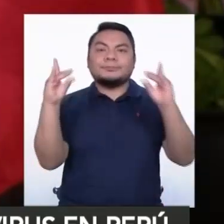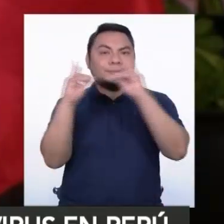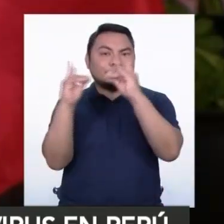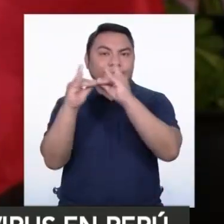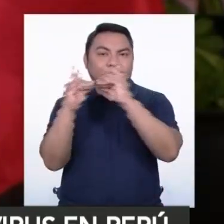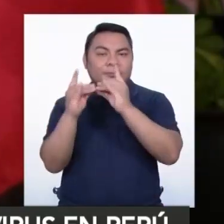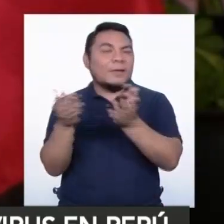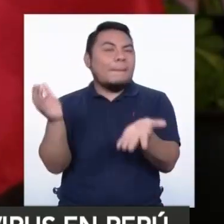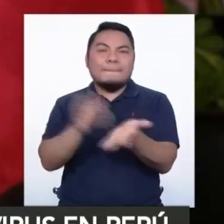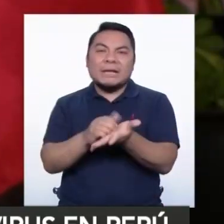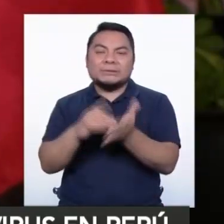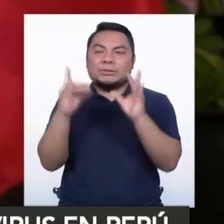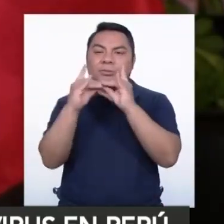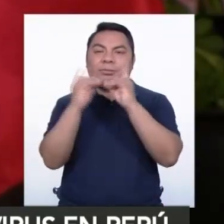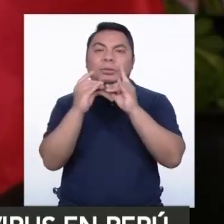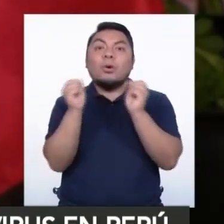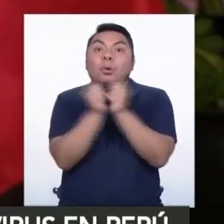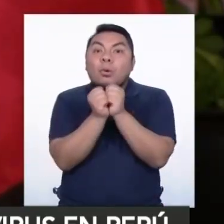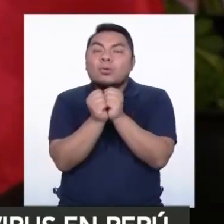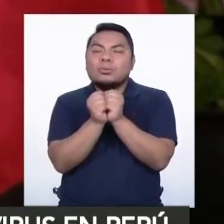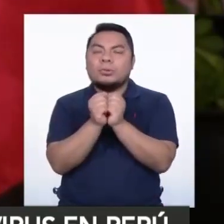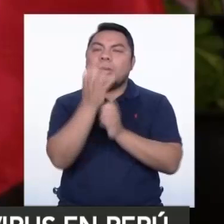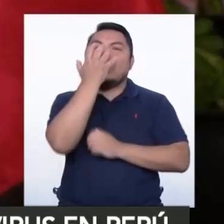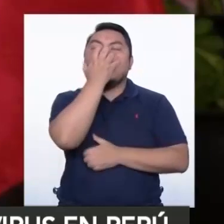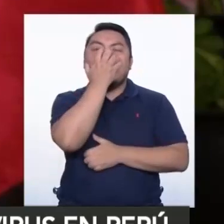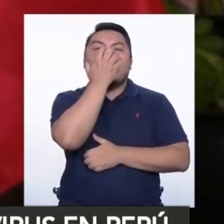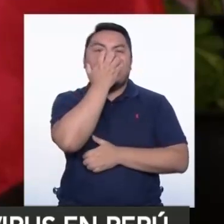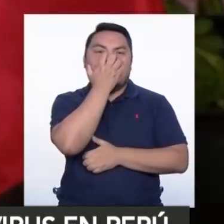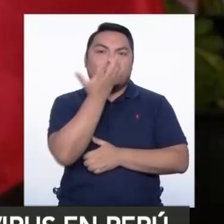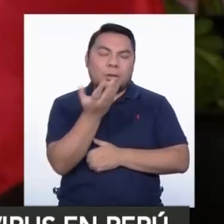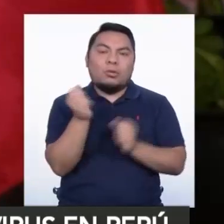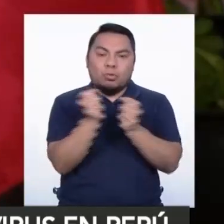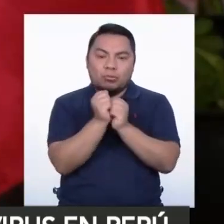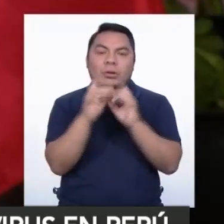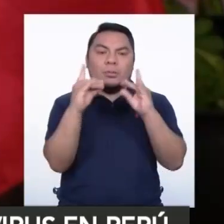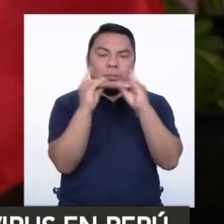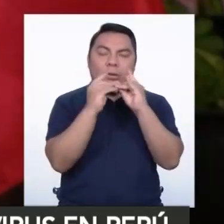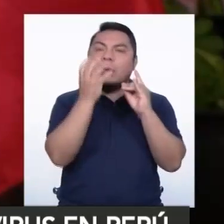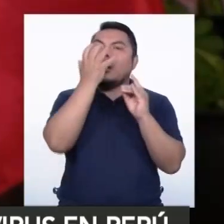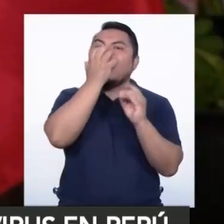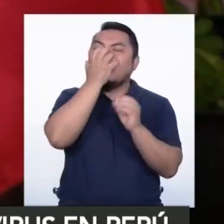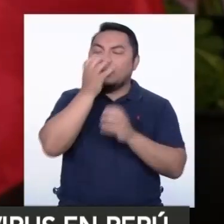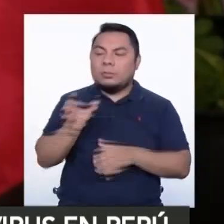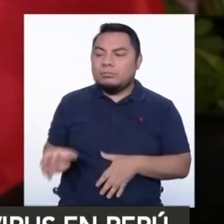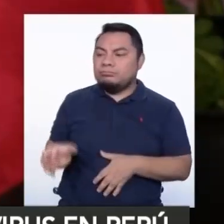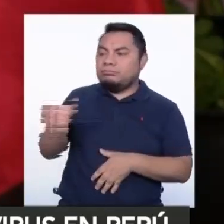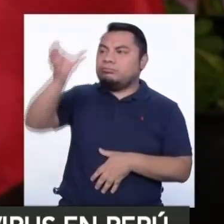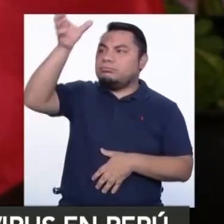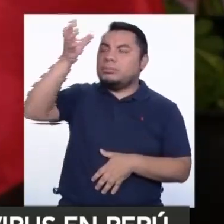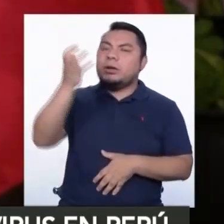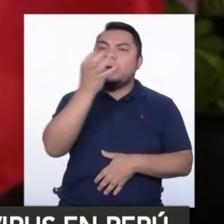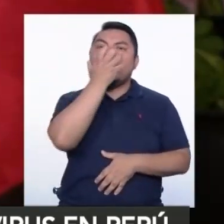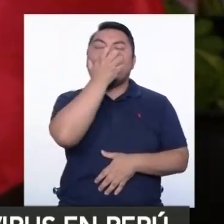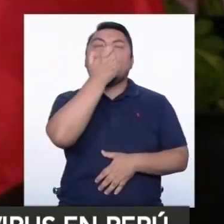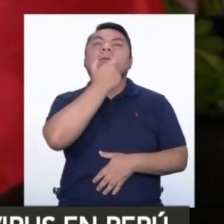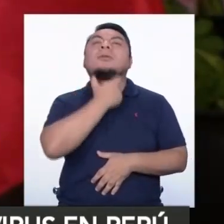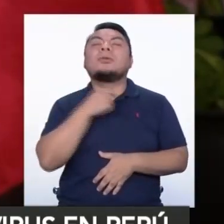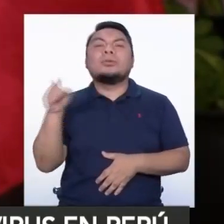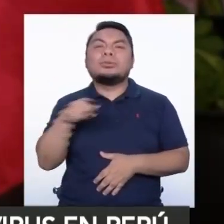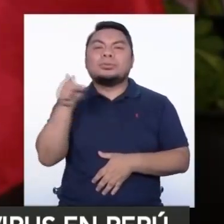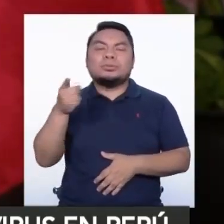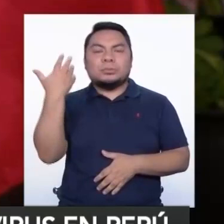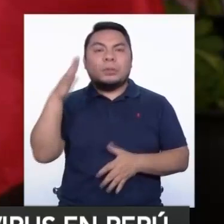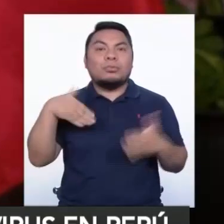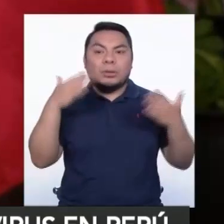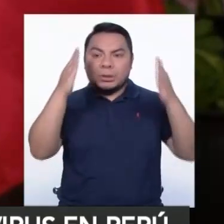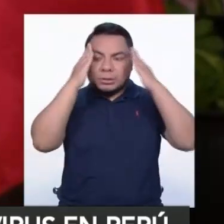puestos de camas debidamente equipadas con su ventilador mecánico para poder atender una